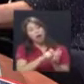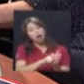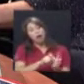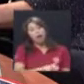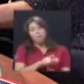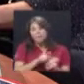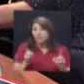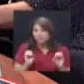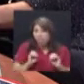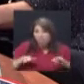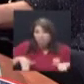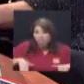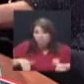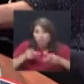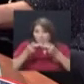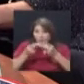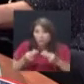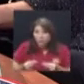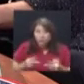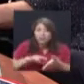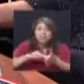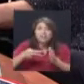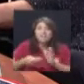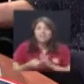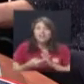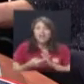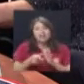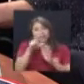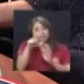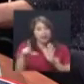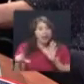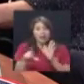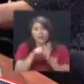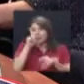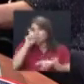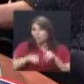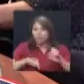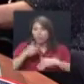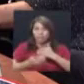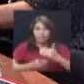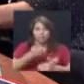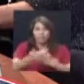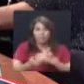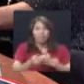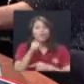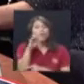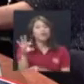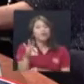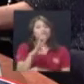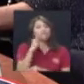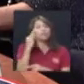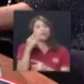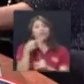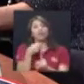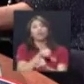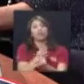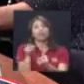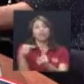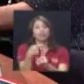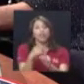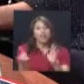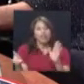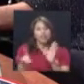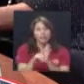pues también es una ley inviable es una forma de burlar el derecho el derecho internacional y el derecho